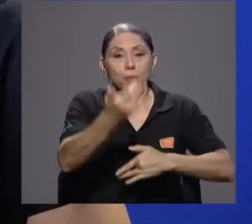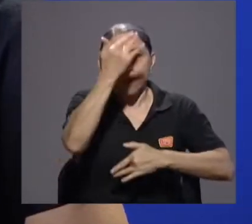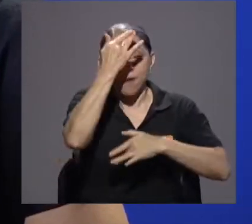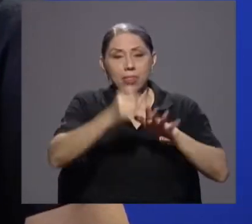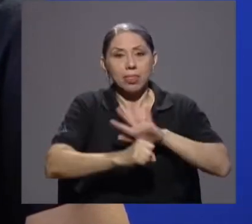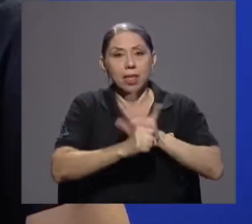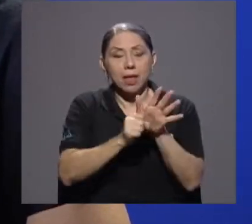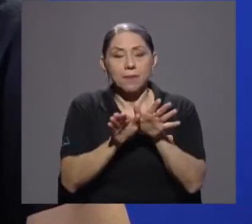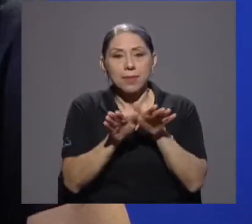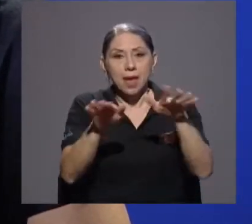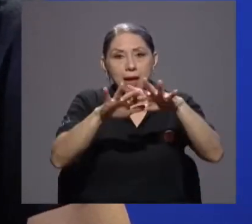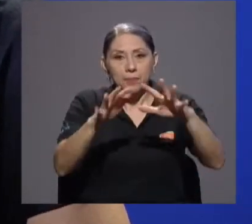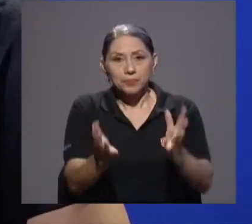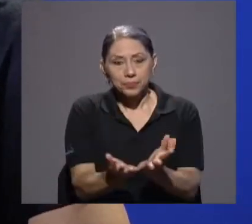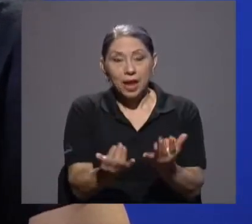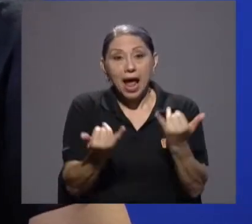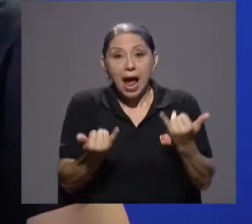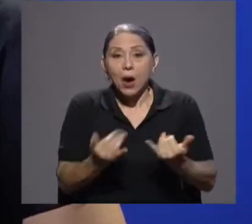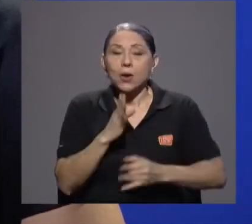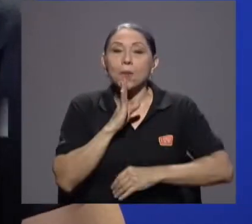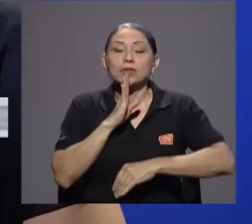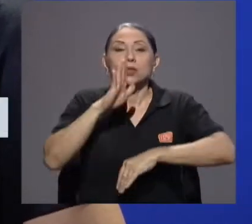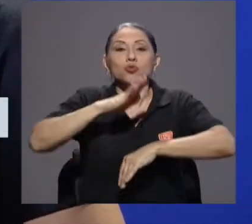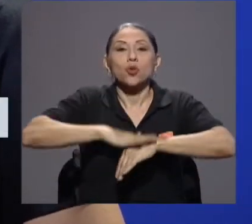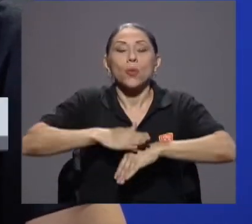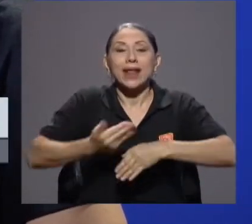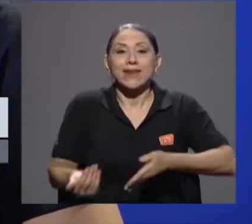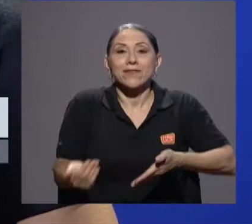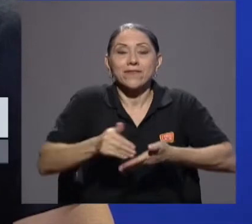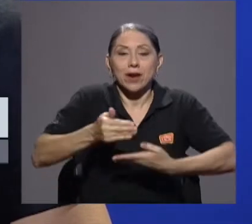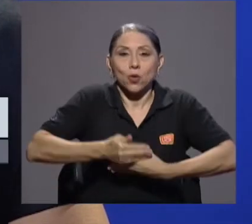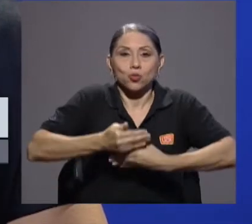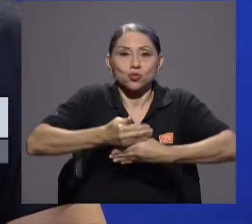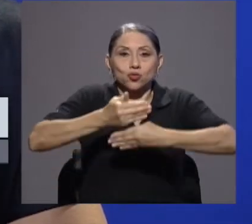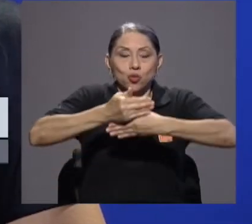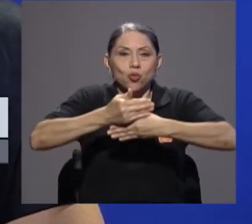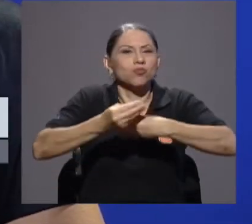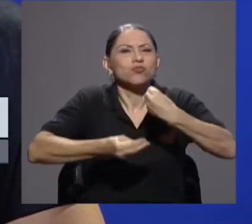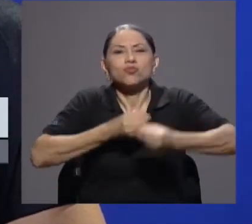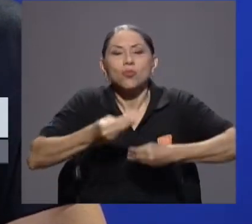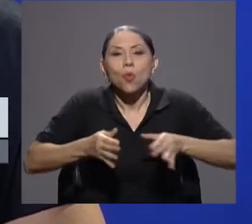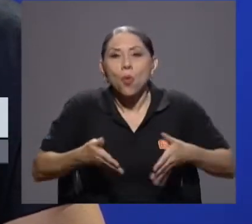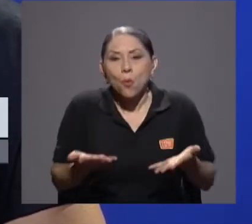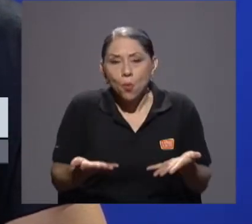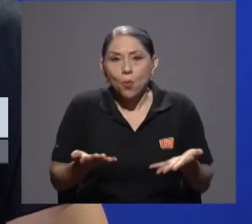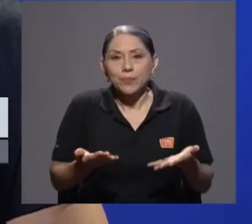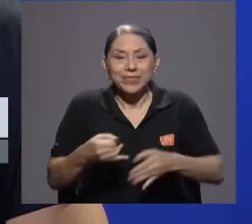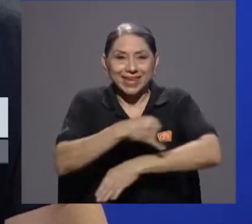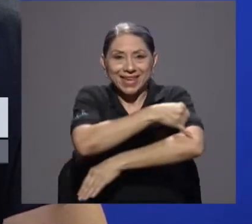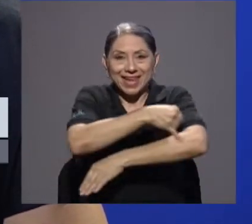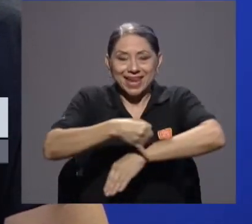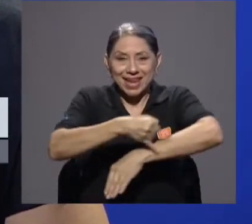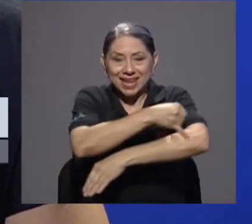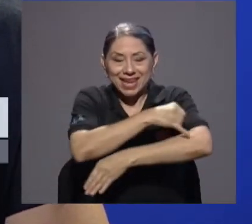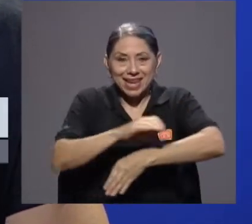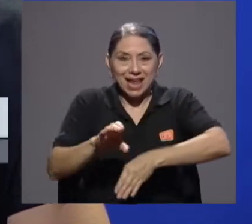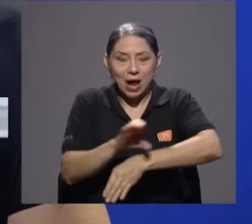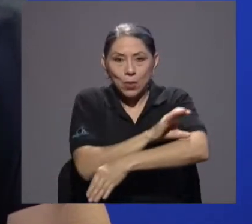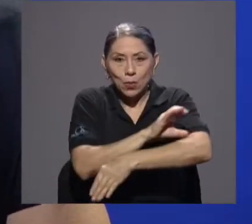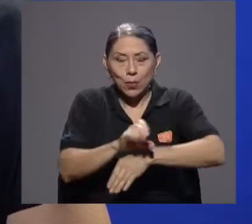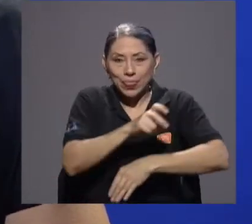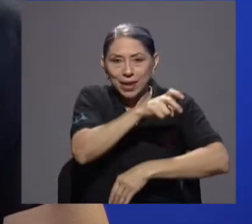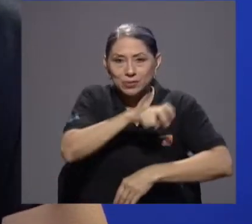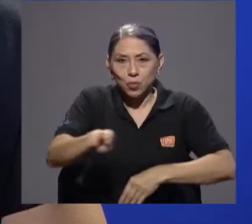hoy vamos a conversar sobre reconstrucción desde la construcción, la ingeniería, el transporte